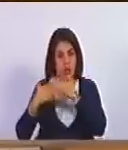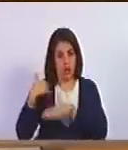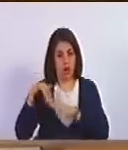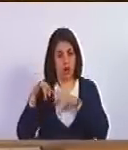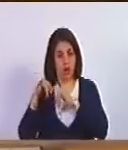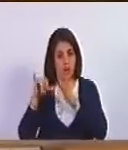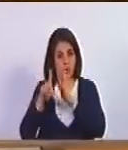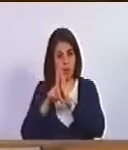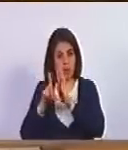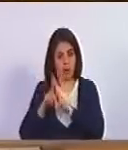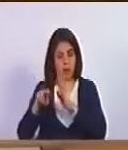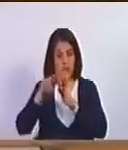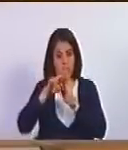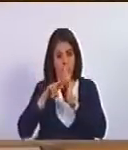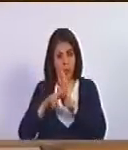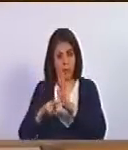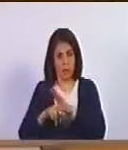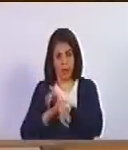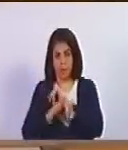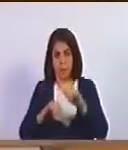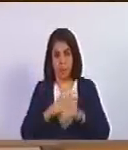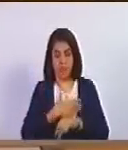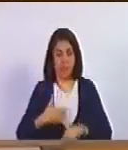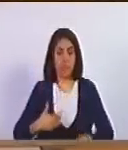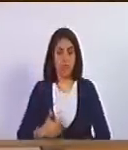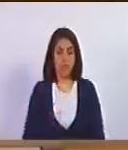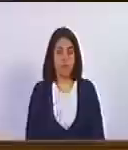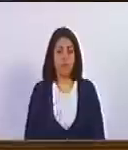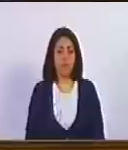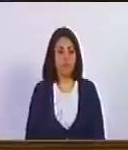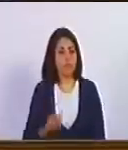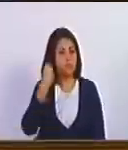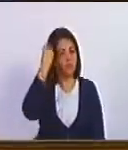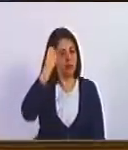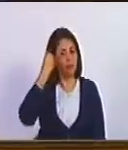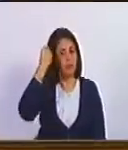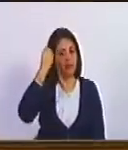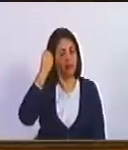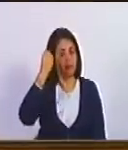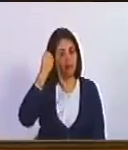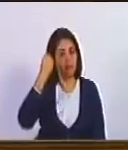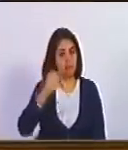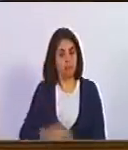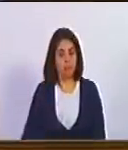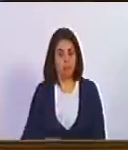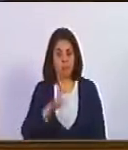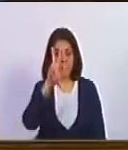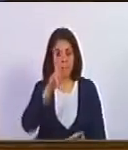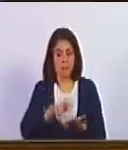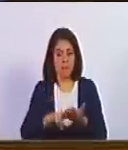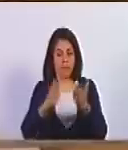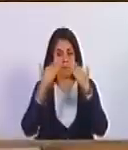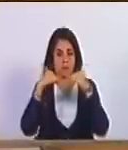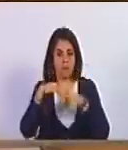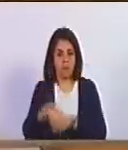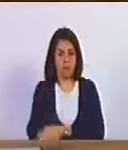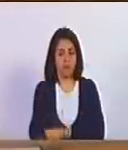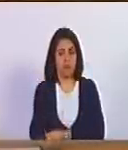leyes, reglamentos y resoluciones. Esto, señor presidente. En consideración al artículo. Aprobado.